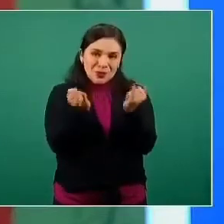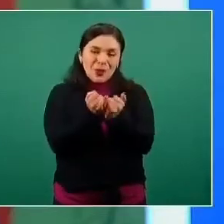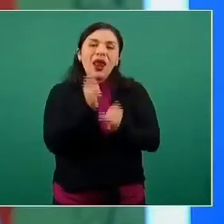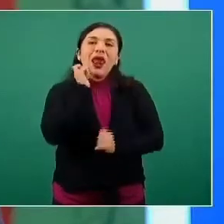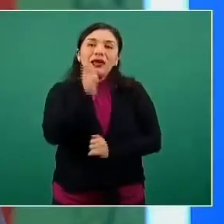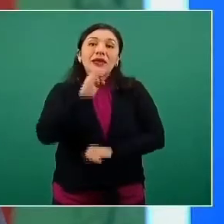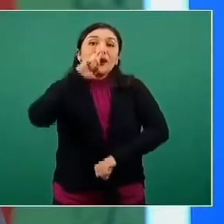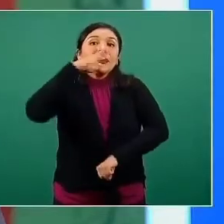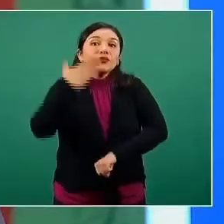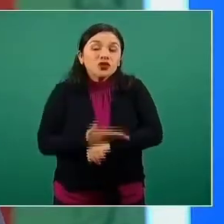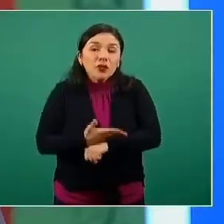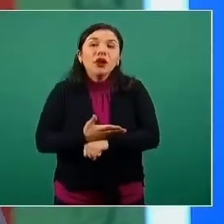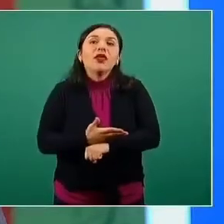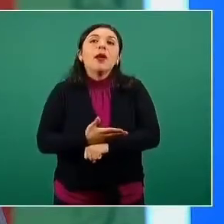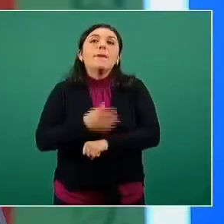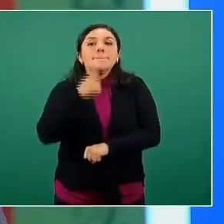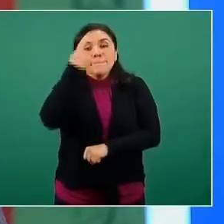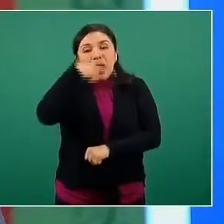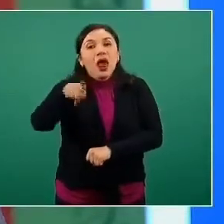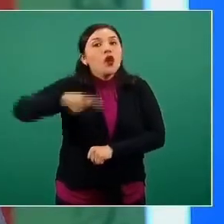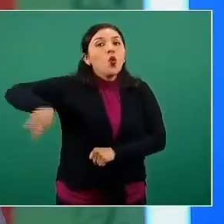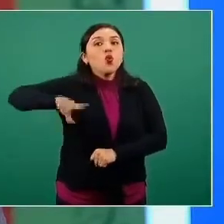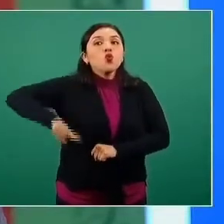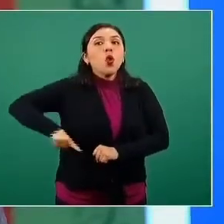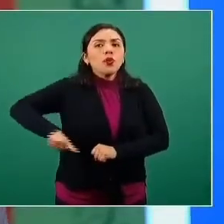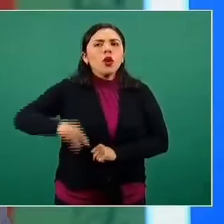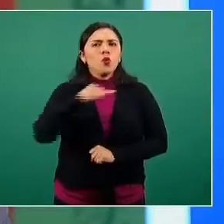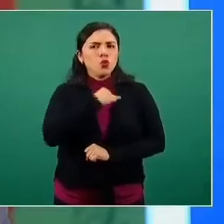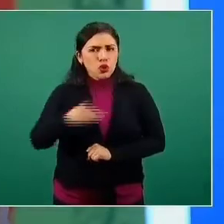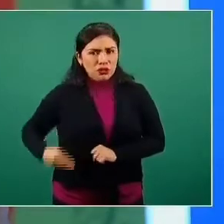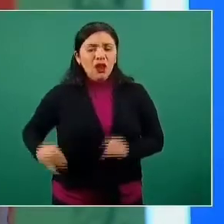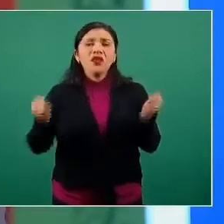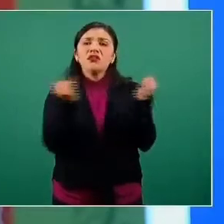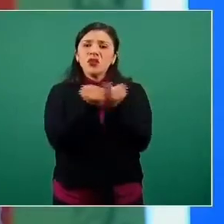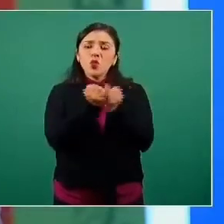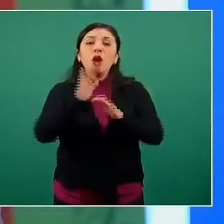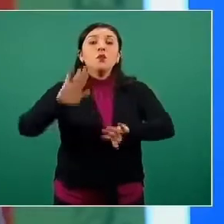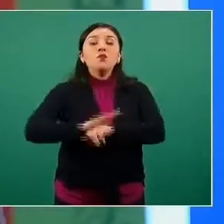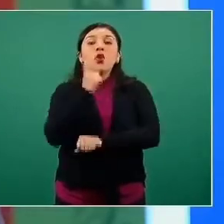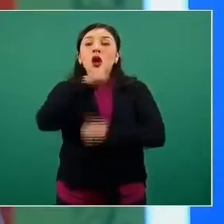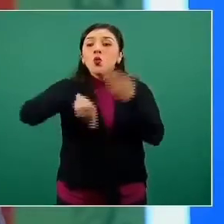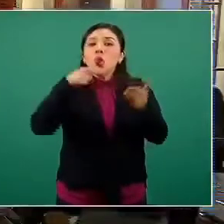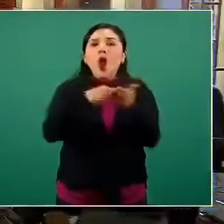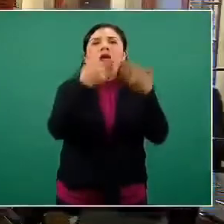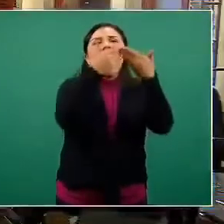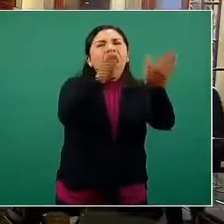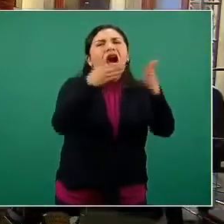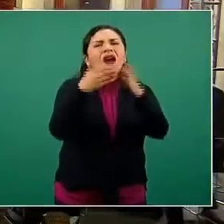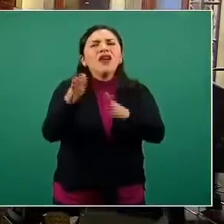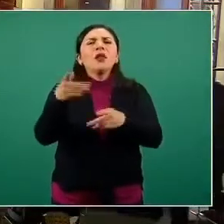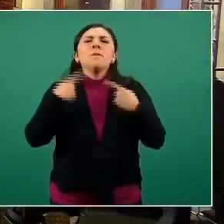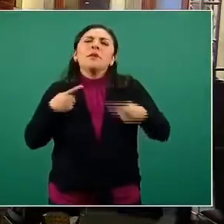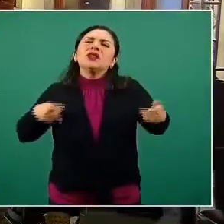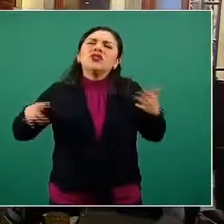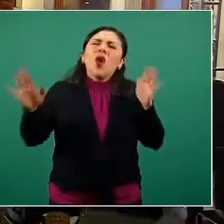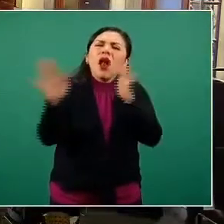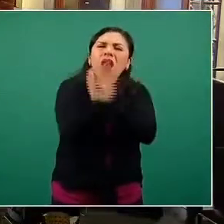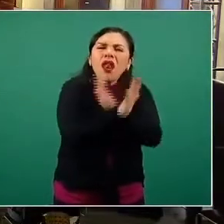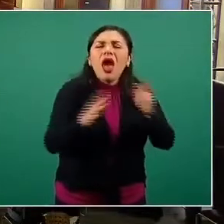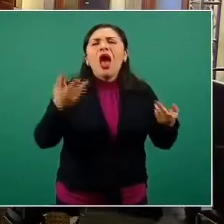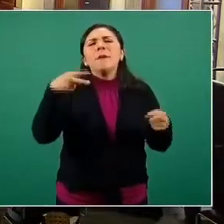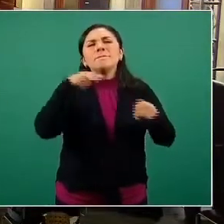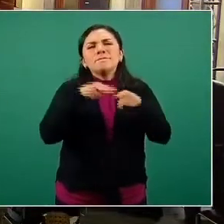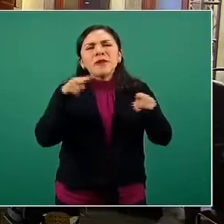es responsabilidad de los gobiernos municipales, porque los espacios públicos, parques,